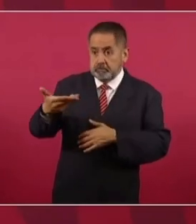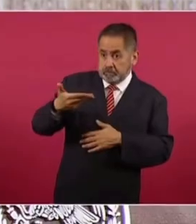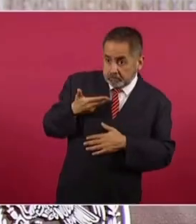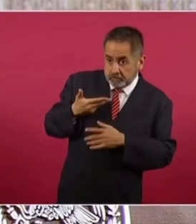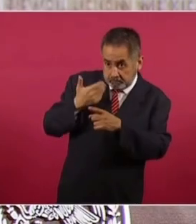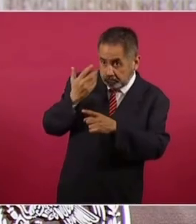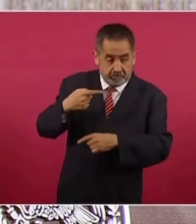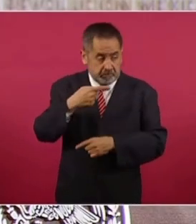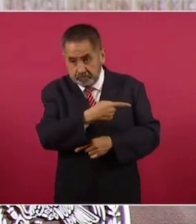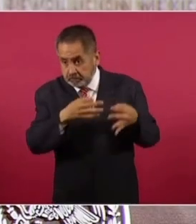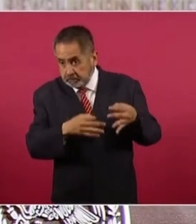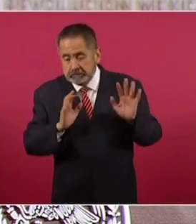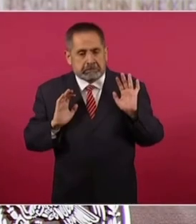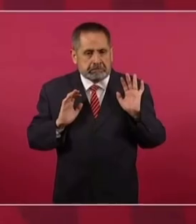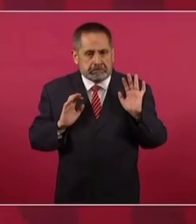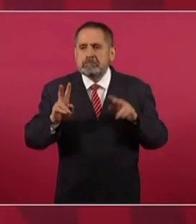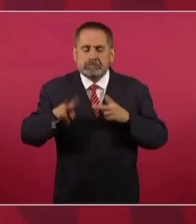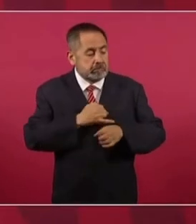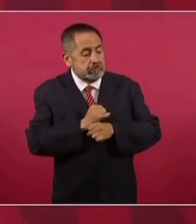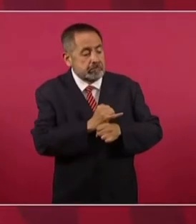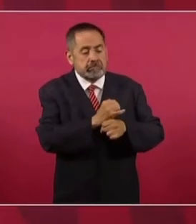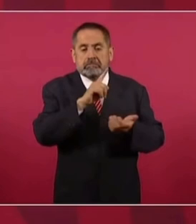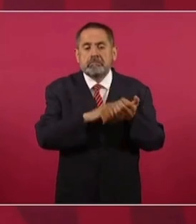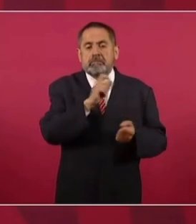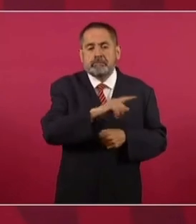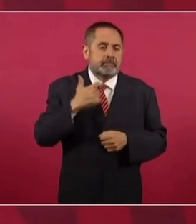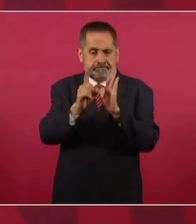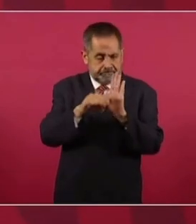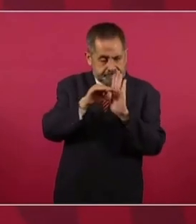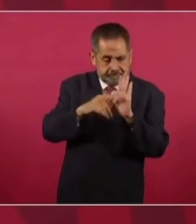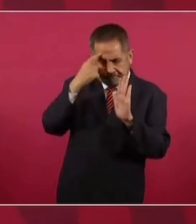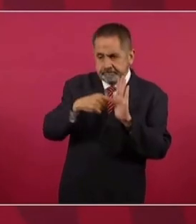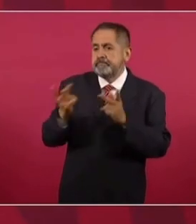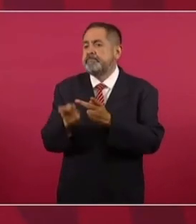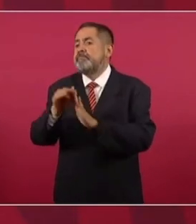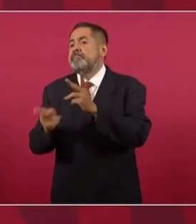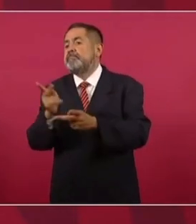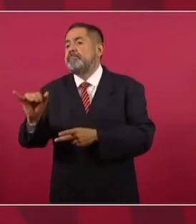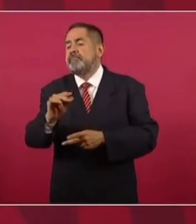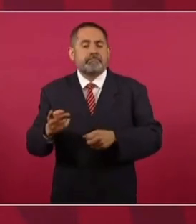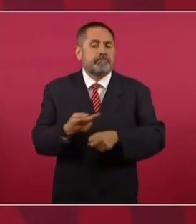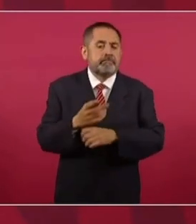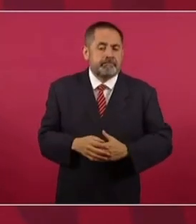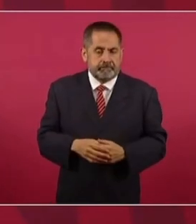pedía, se iba a investigar a los expresidentes. ¿Y saben qué pasó?